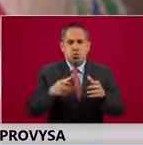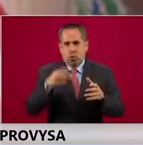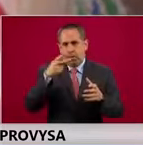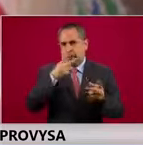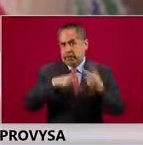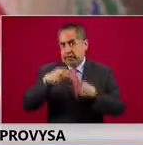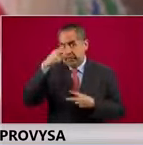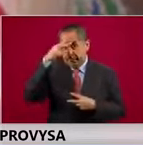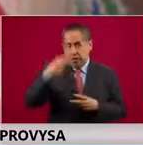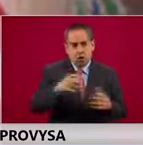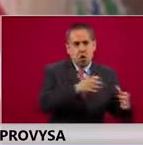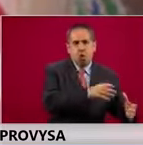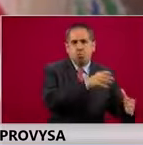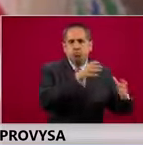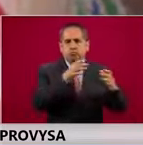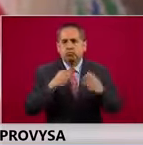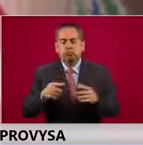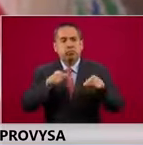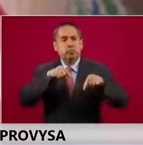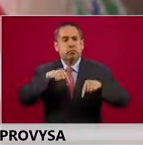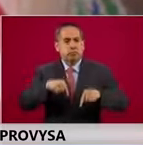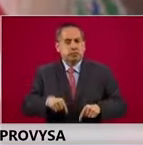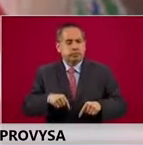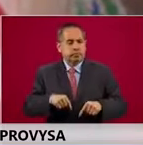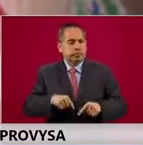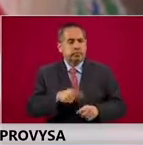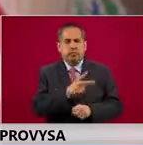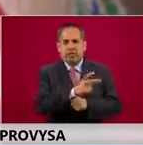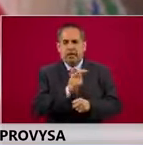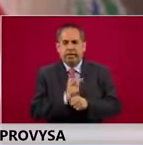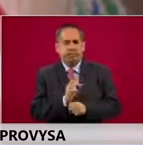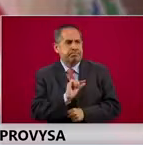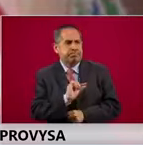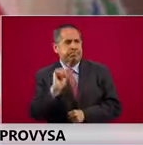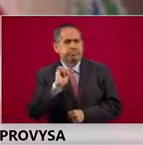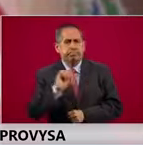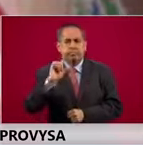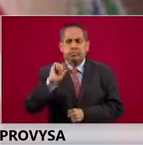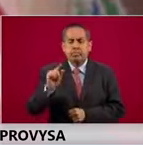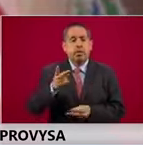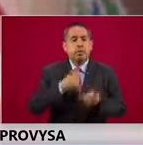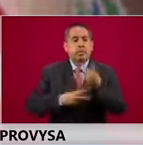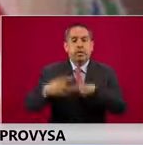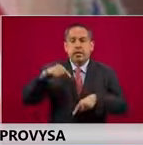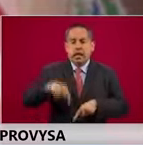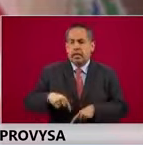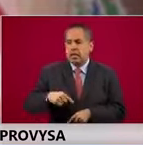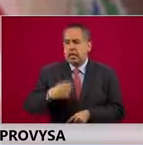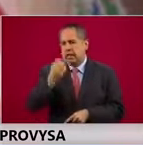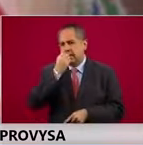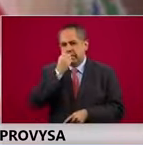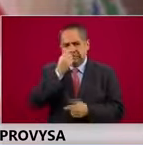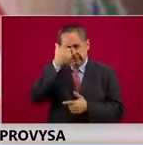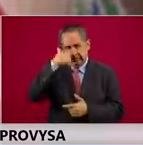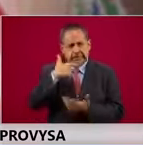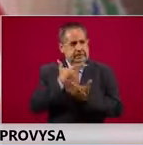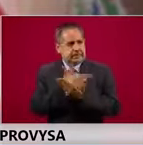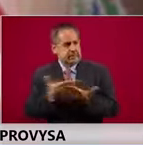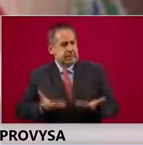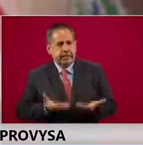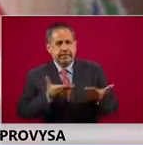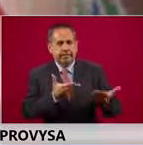60. Sí, efectivamente. ¿No? Bueno, pues ahí está